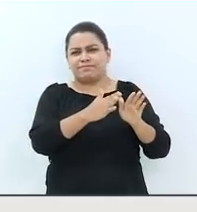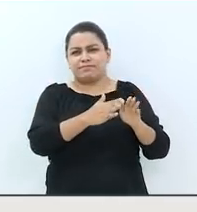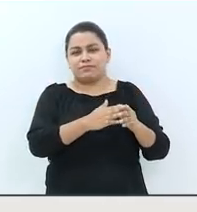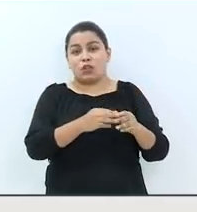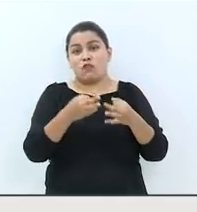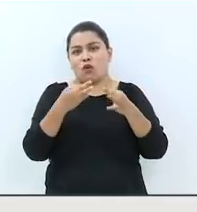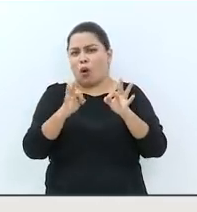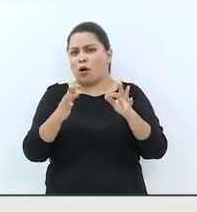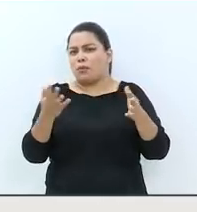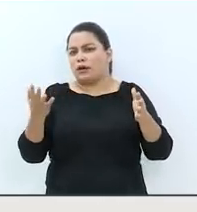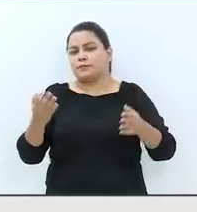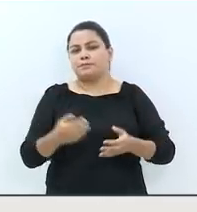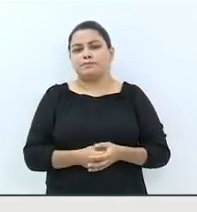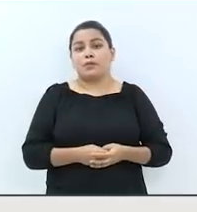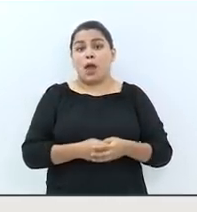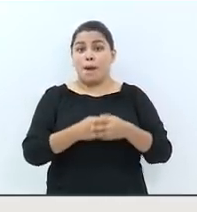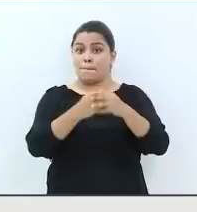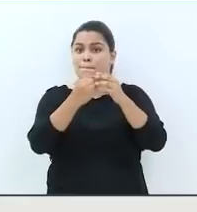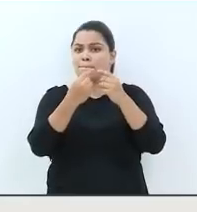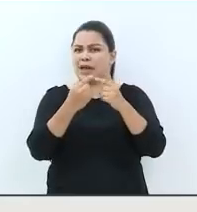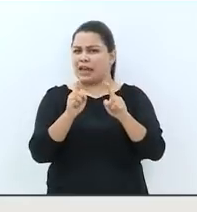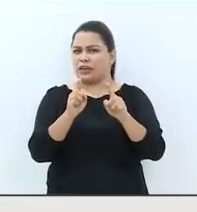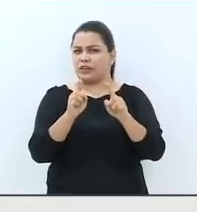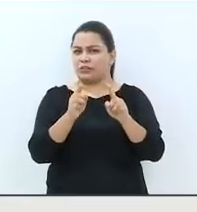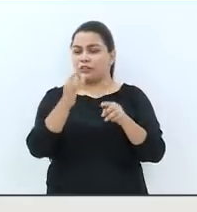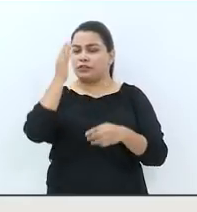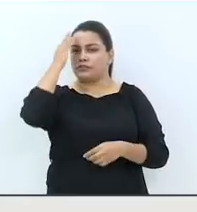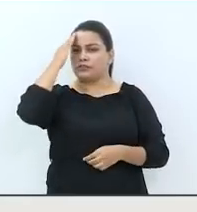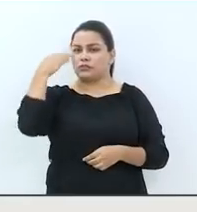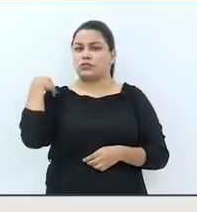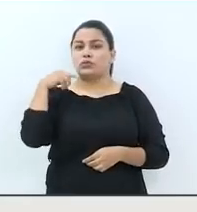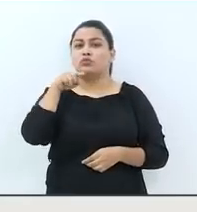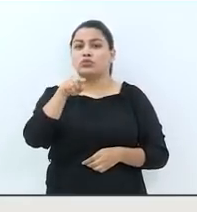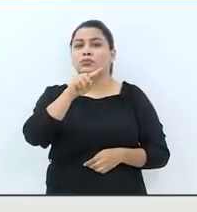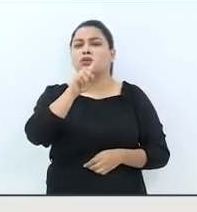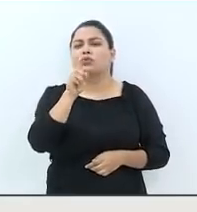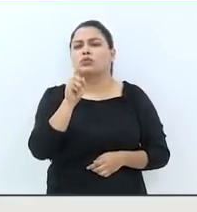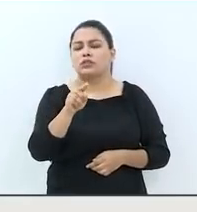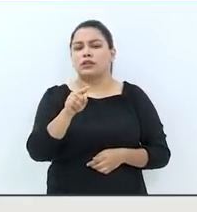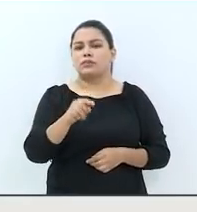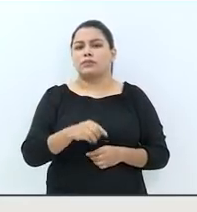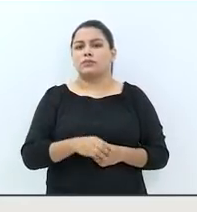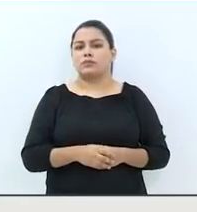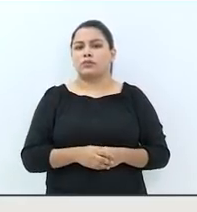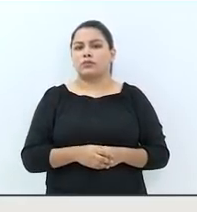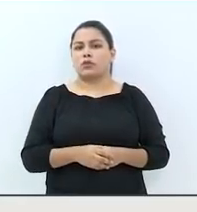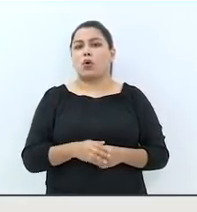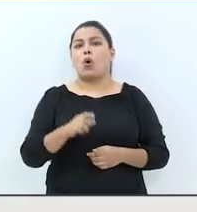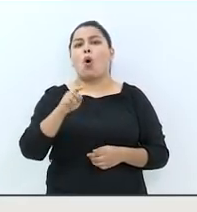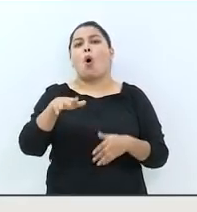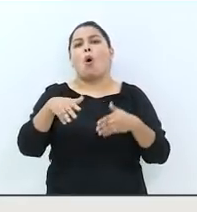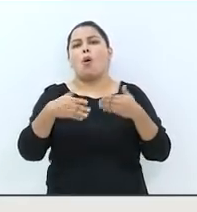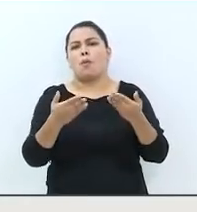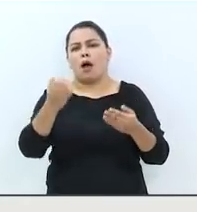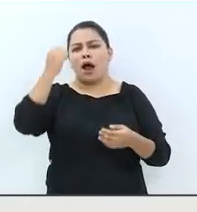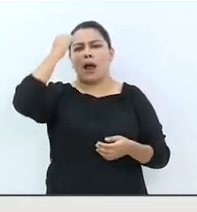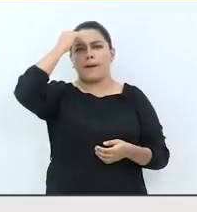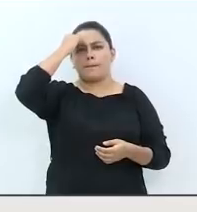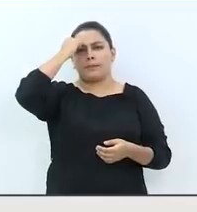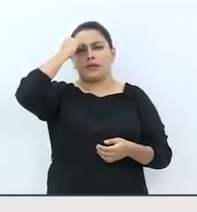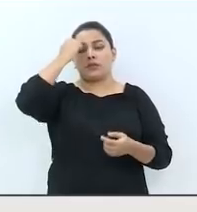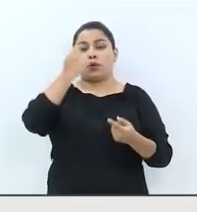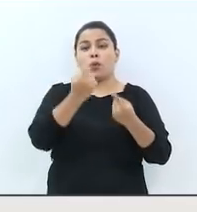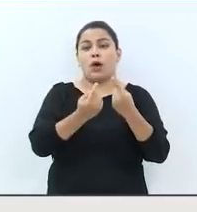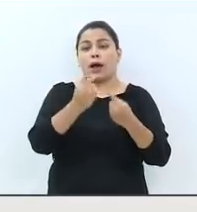figuras, etc. Pero Lorena, ¿a usted qué estilo de aprendizaje le va mejor? ¿Es más como